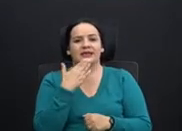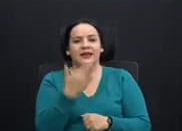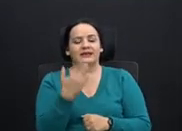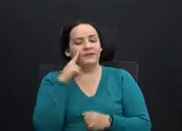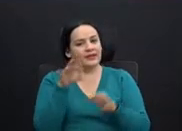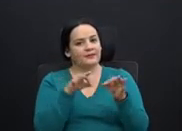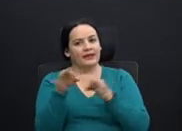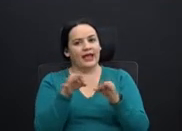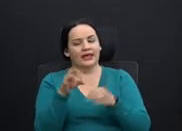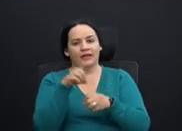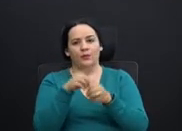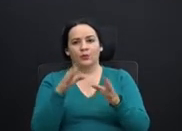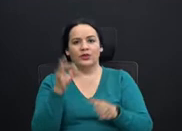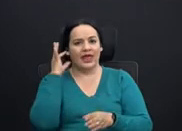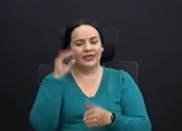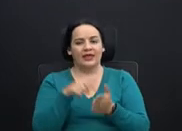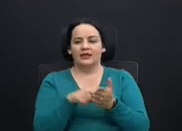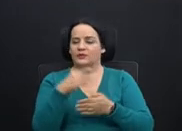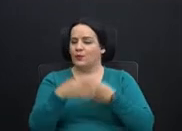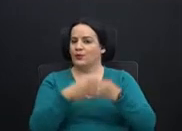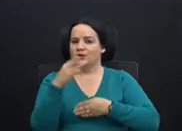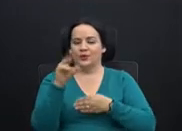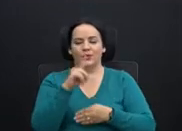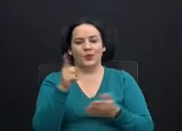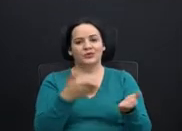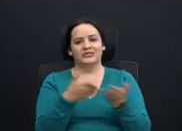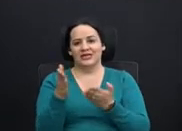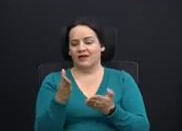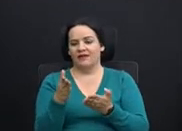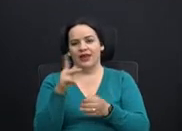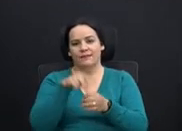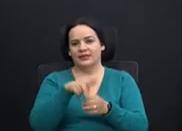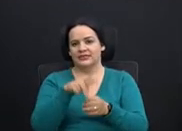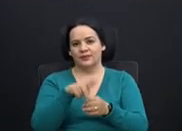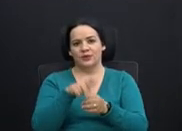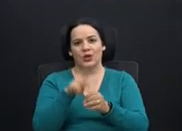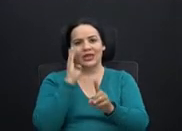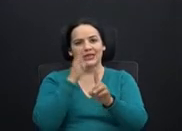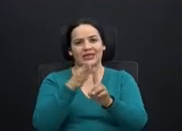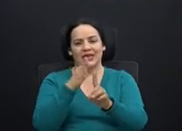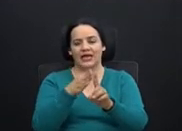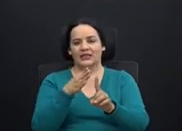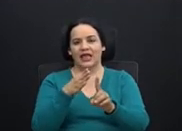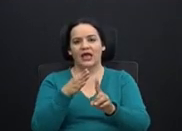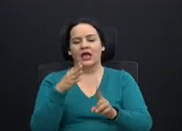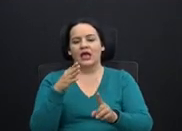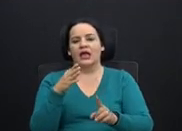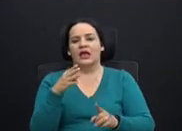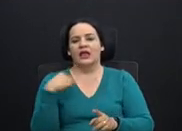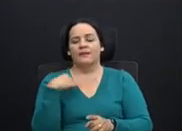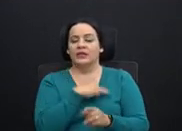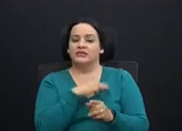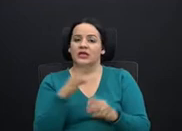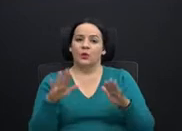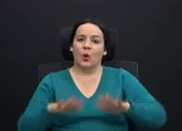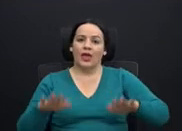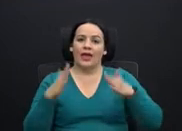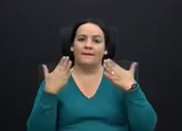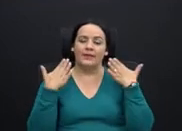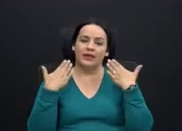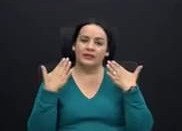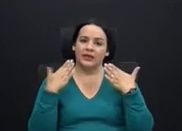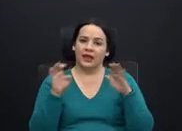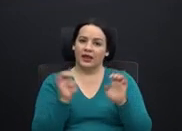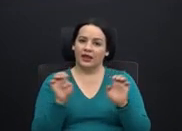diputada, que este es un proceso que no lleva al ministerio, el arbitraje o la participación directa en el arbitraje no la lleva el Ministerio de Ambiente y Energía, sino